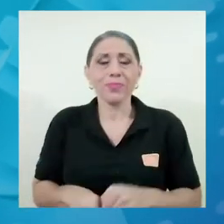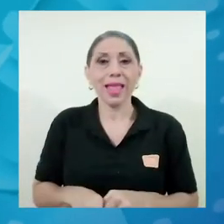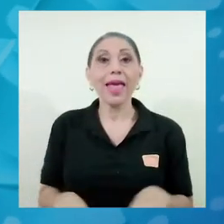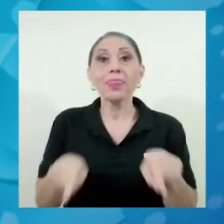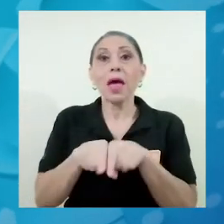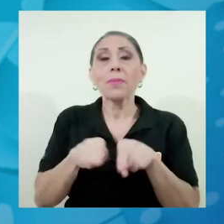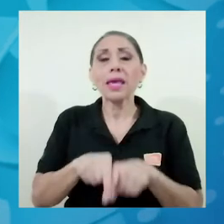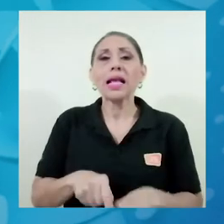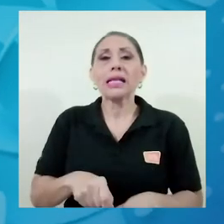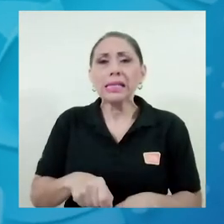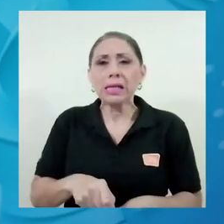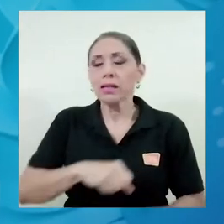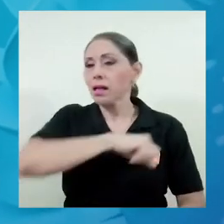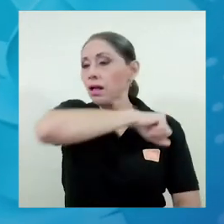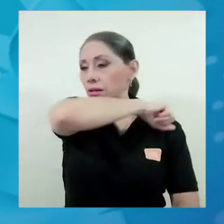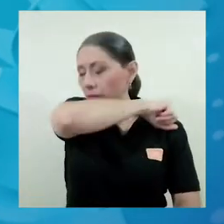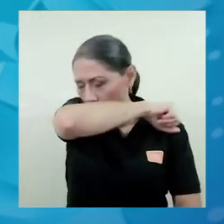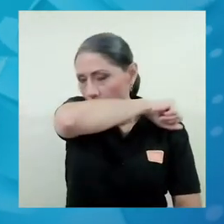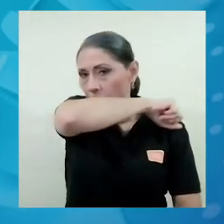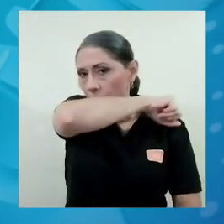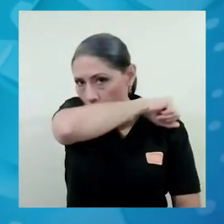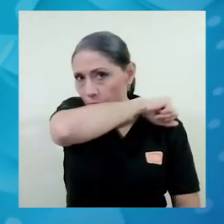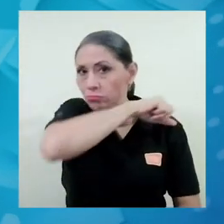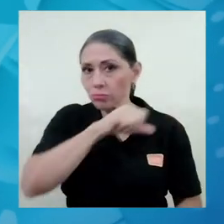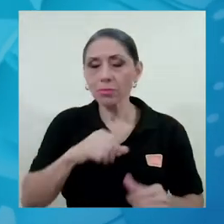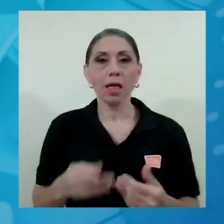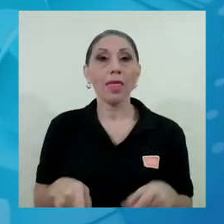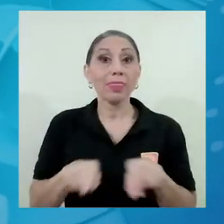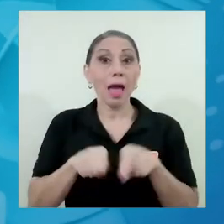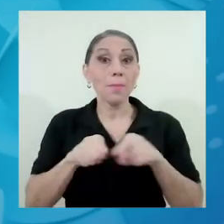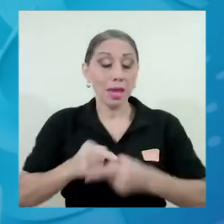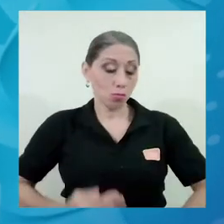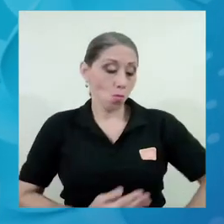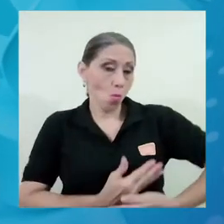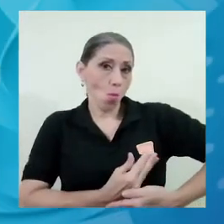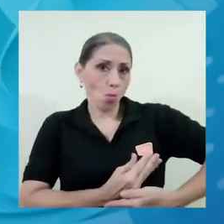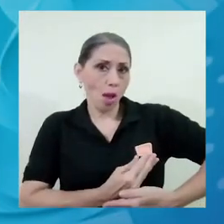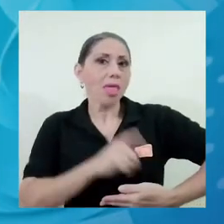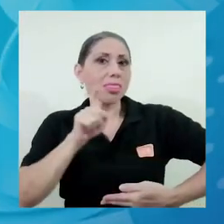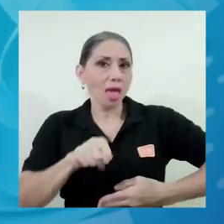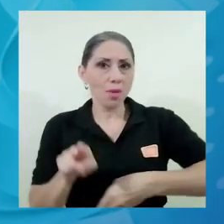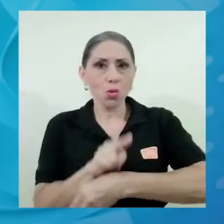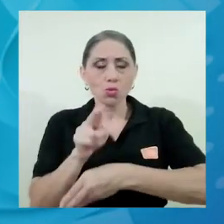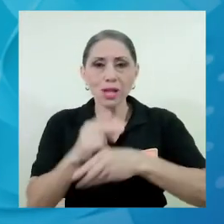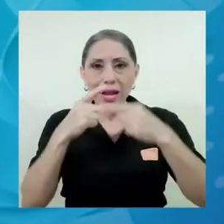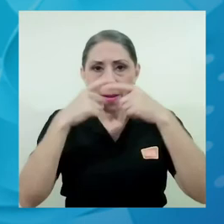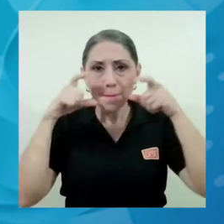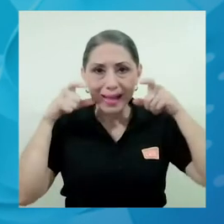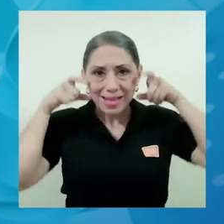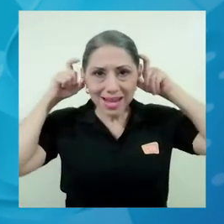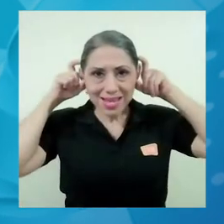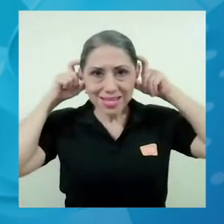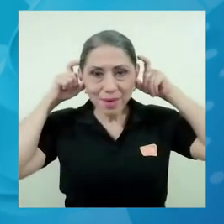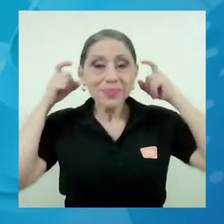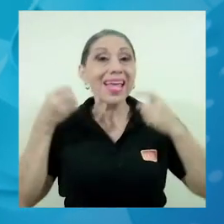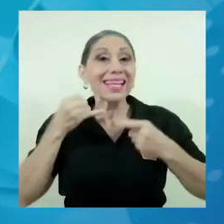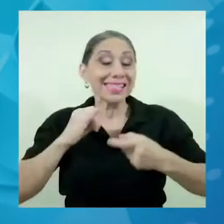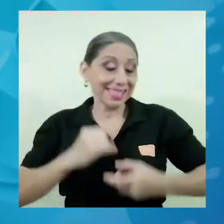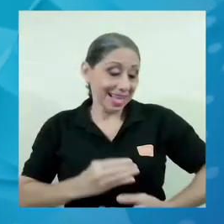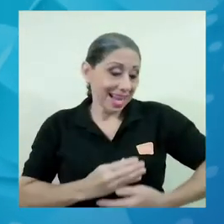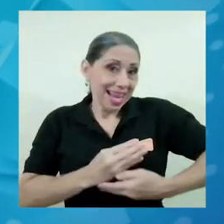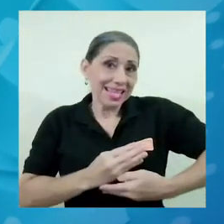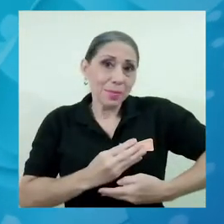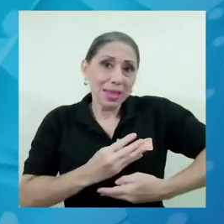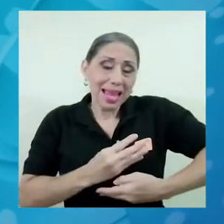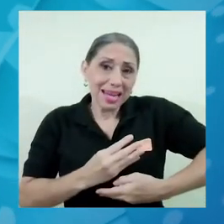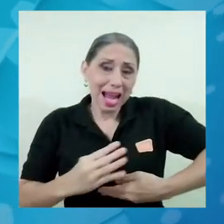de estornudo y tos. Usar mascarilla mientras se amamanta. Si se extrae leche materna, la madre debe lavar